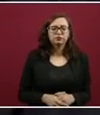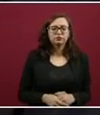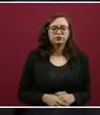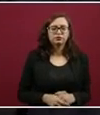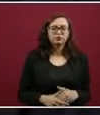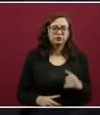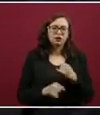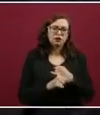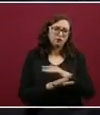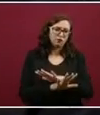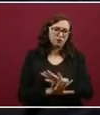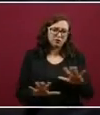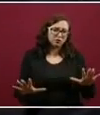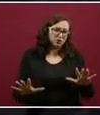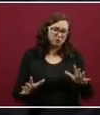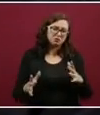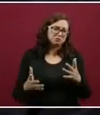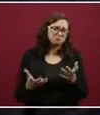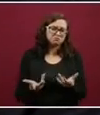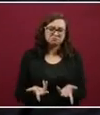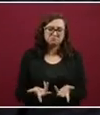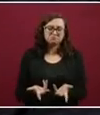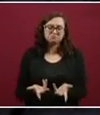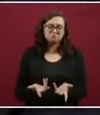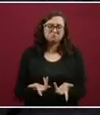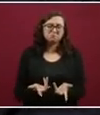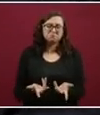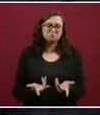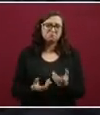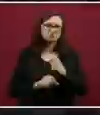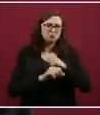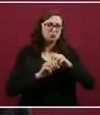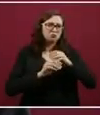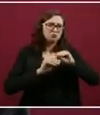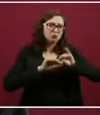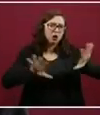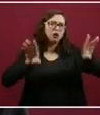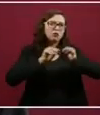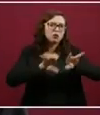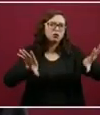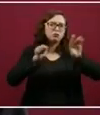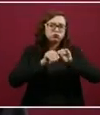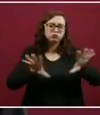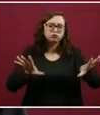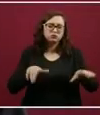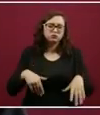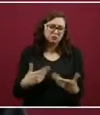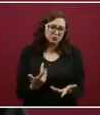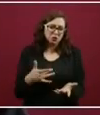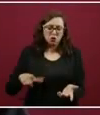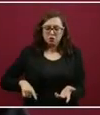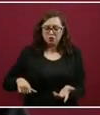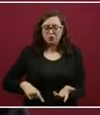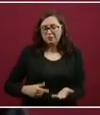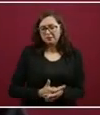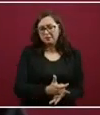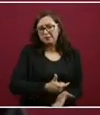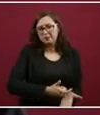por la información que difundían. Ya entregamos